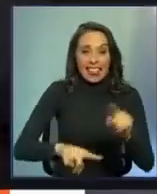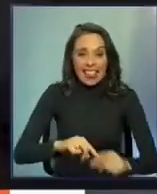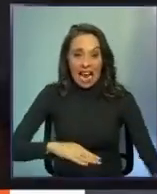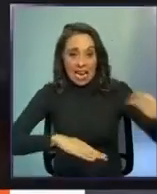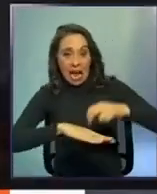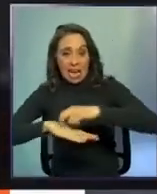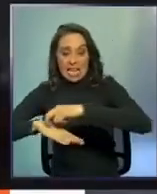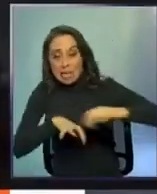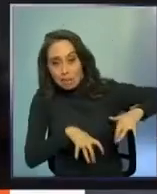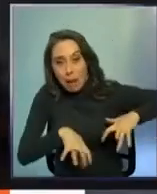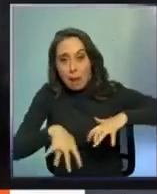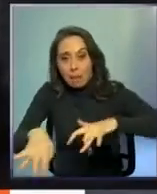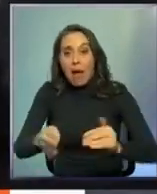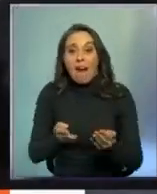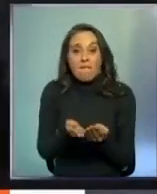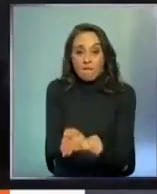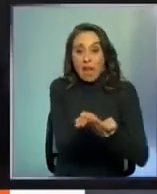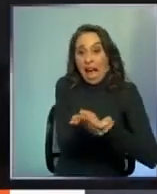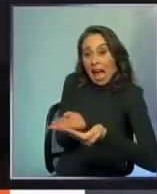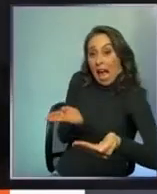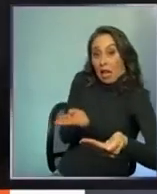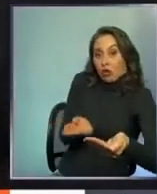chilenos continuaban disparando.